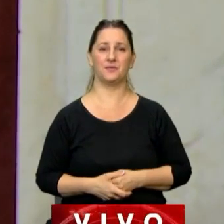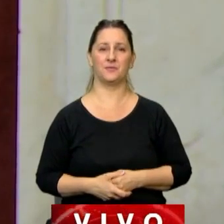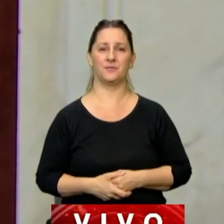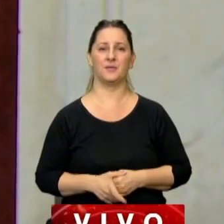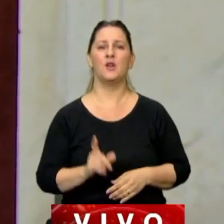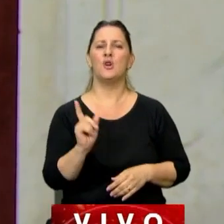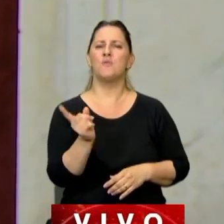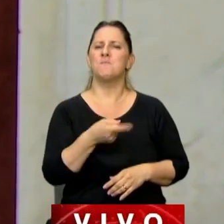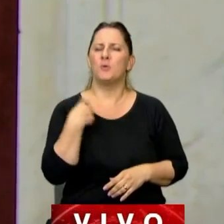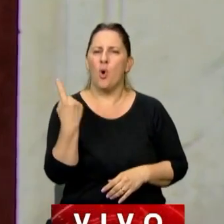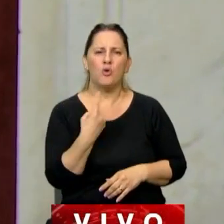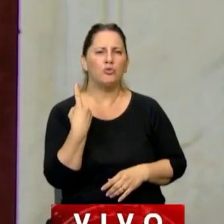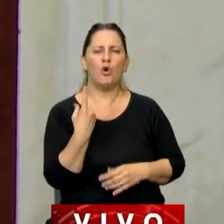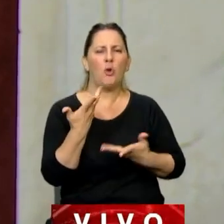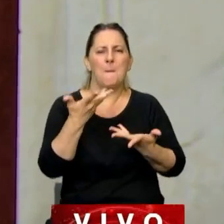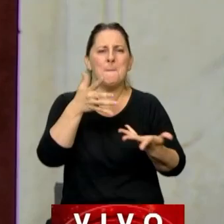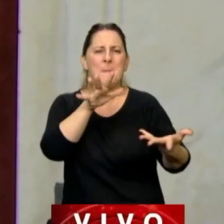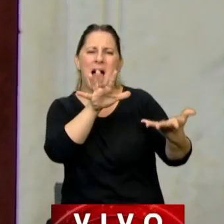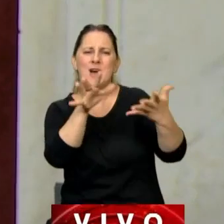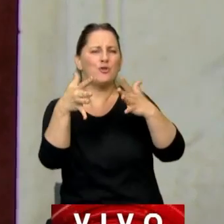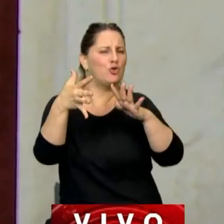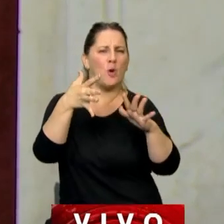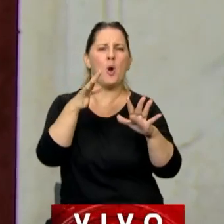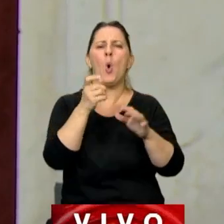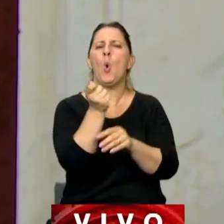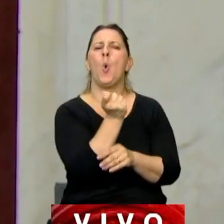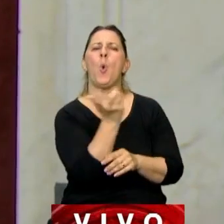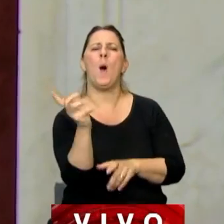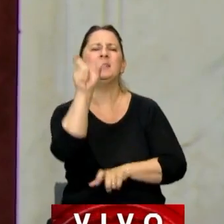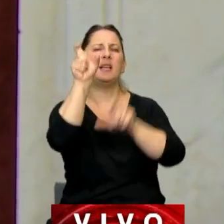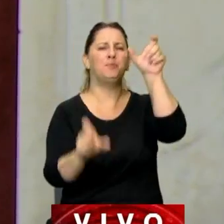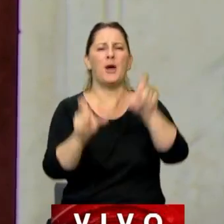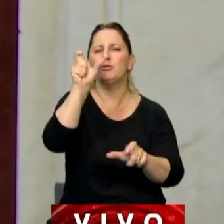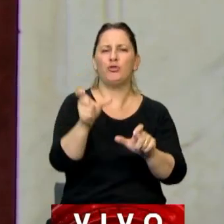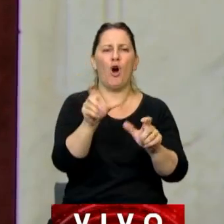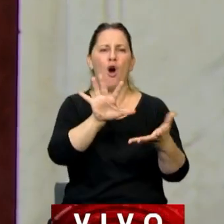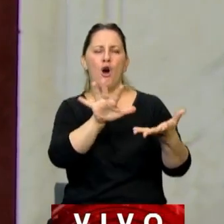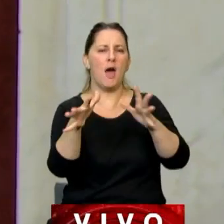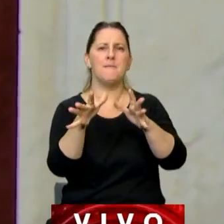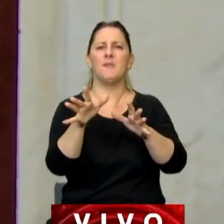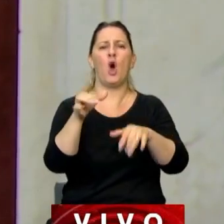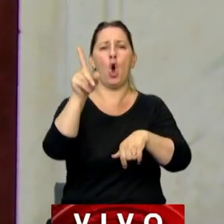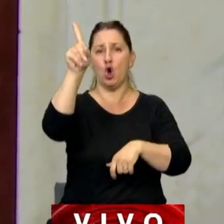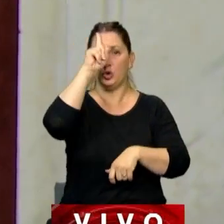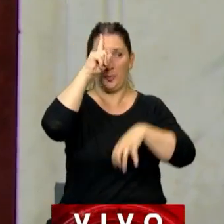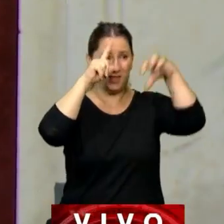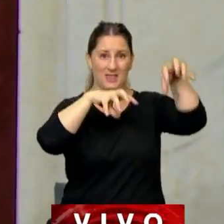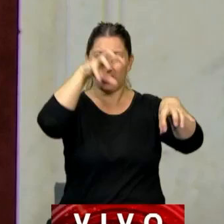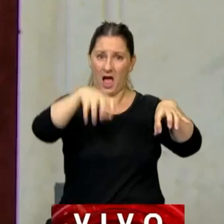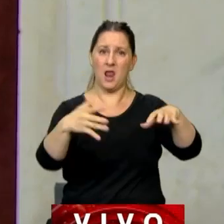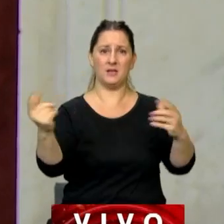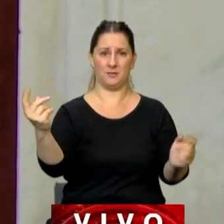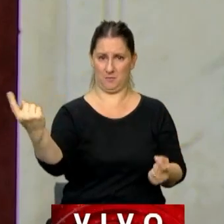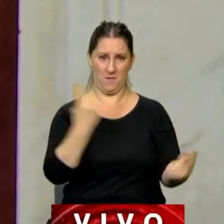no pudimos saber un costo estimado. Preguntamos de cuántas personas se trataba, o sea, vinieron de los hospitales, plantearon lo que